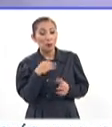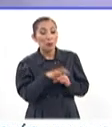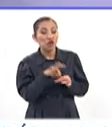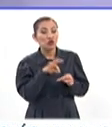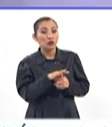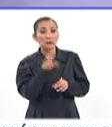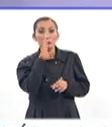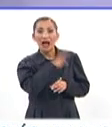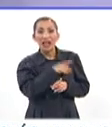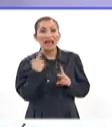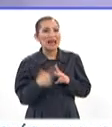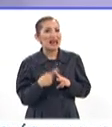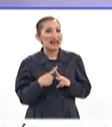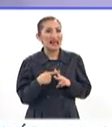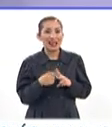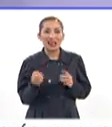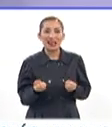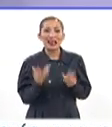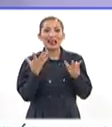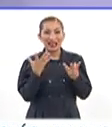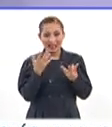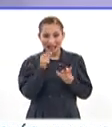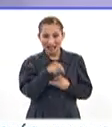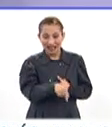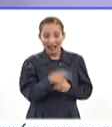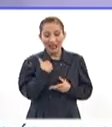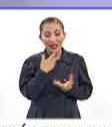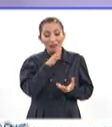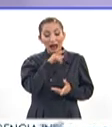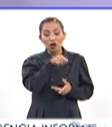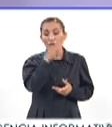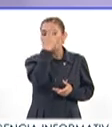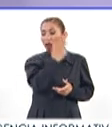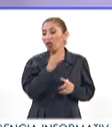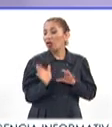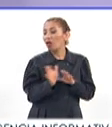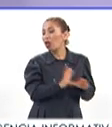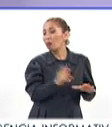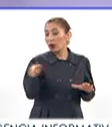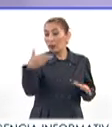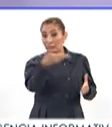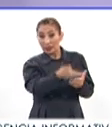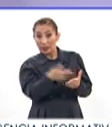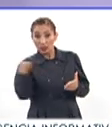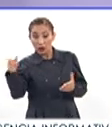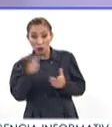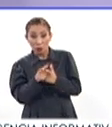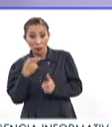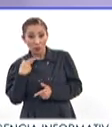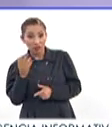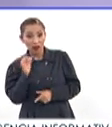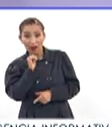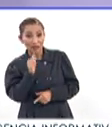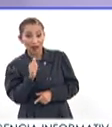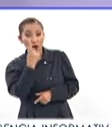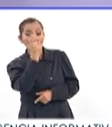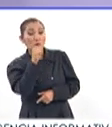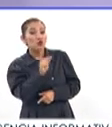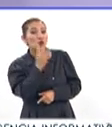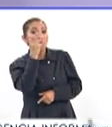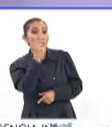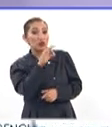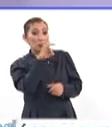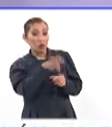votos indebidamente calificados. Y fueron indebidamente calificados que nadie revisó porque no hubo una petición expresa de un partido político. Ese